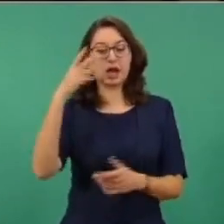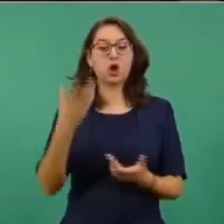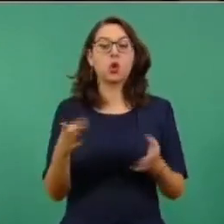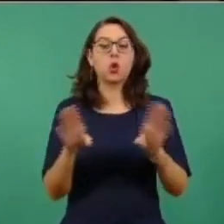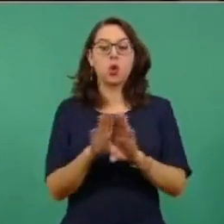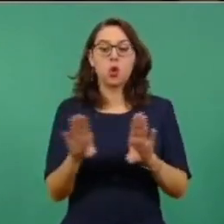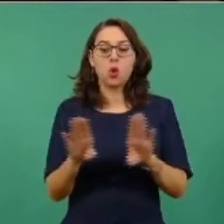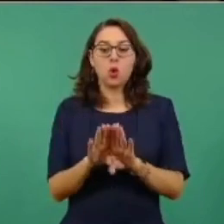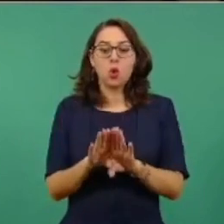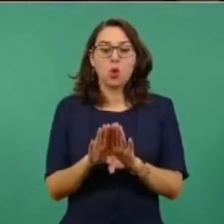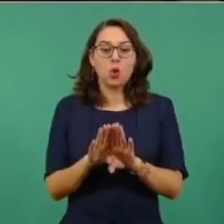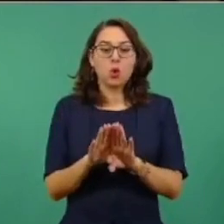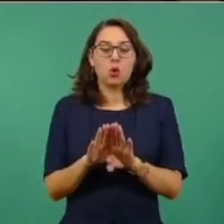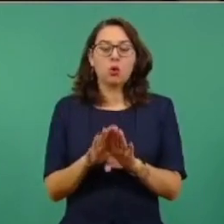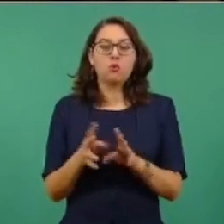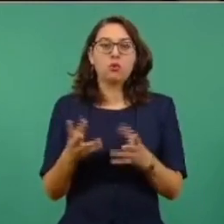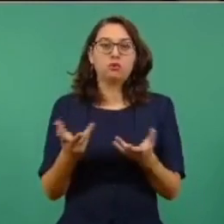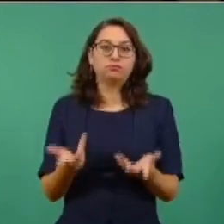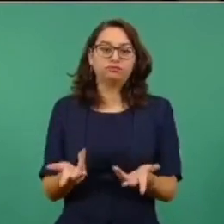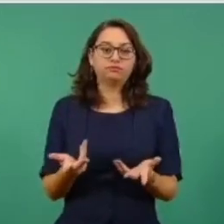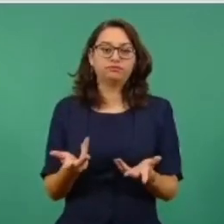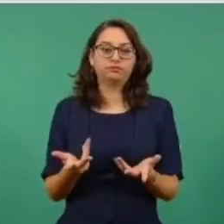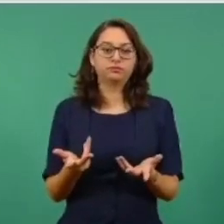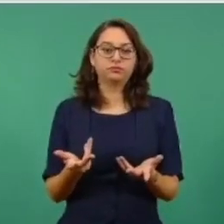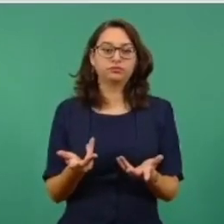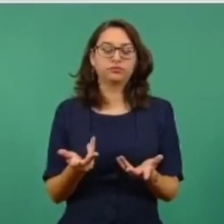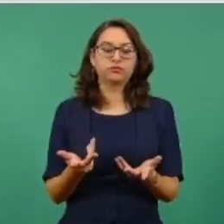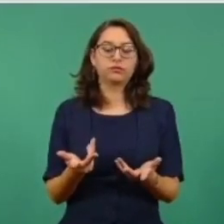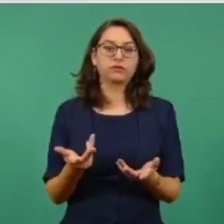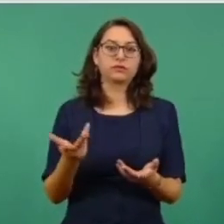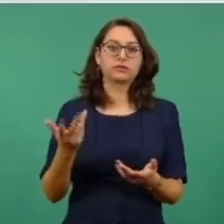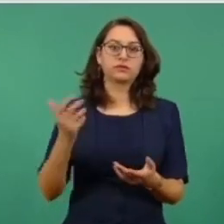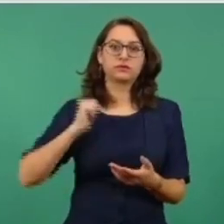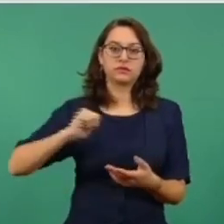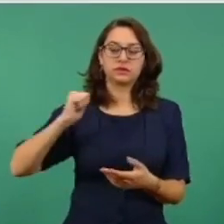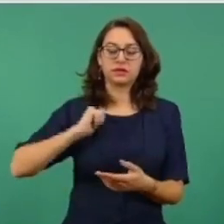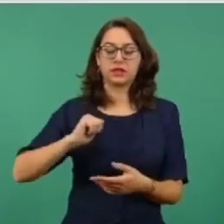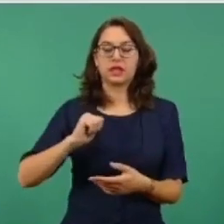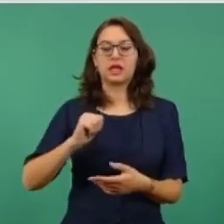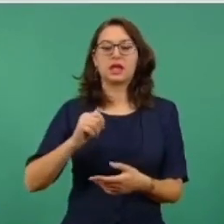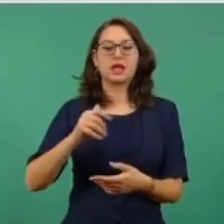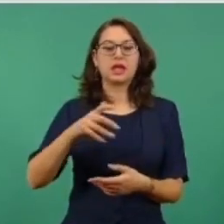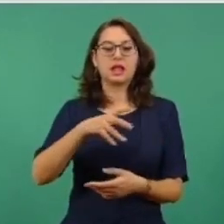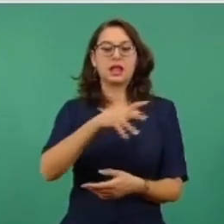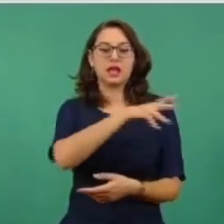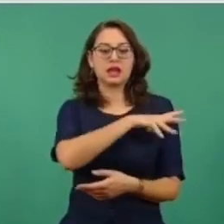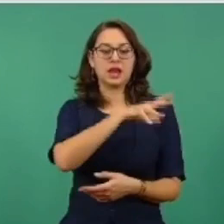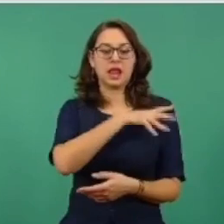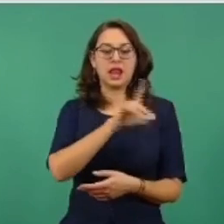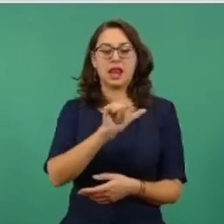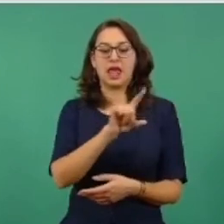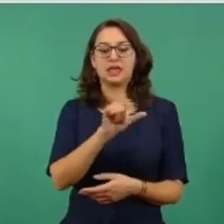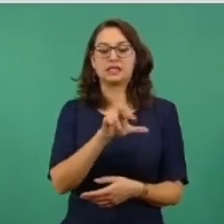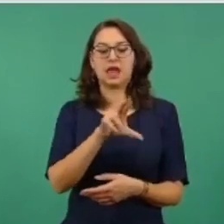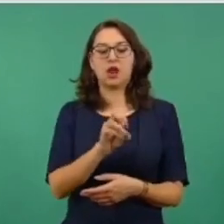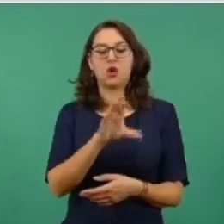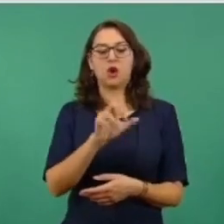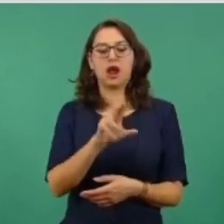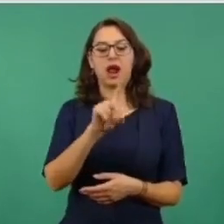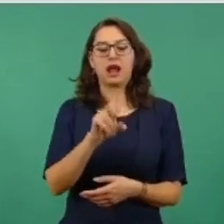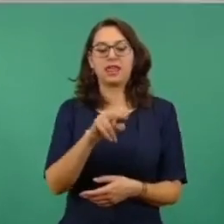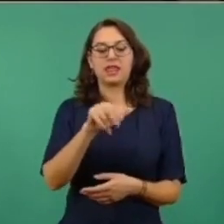paralelo a lo que en su momento fue el general Lázaro Cárdenas con la expropiación petrolera y